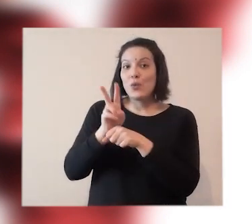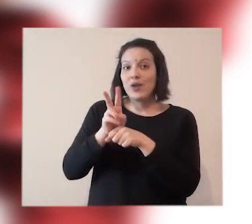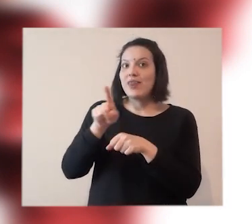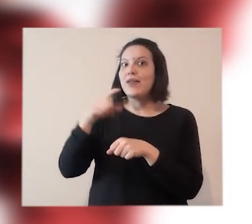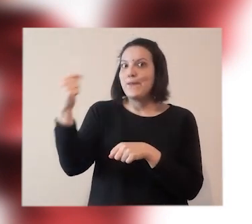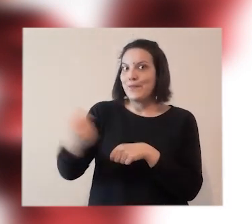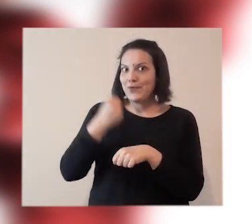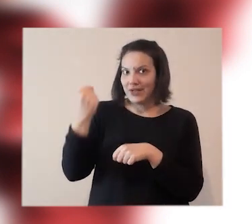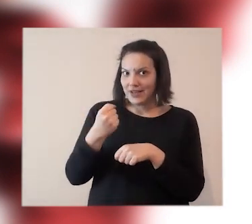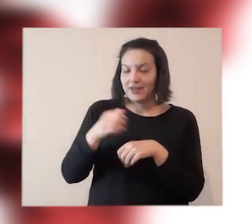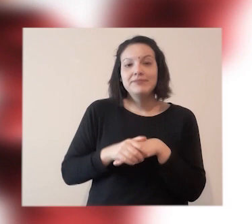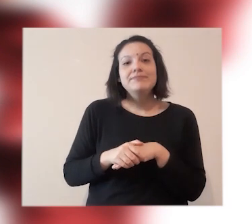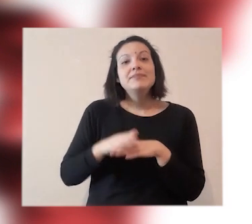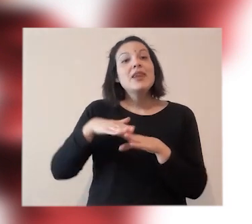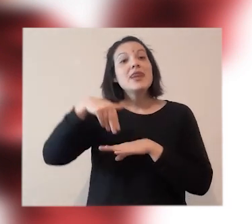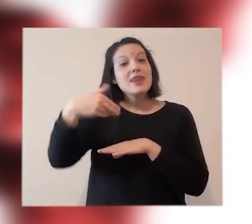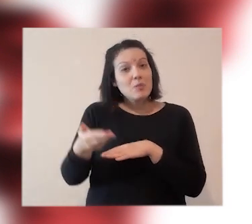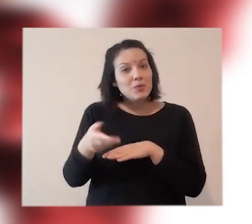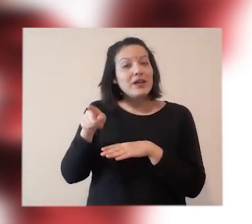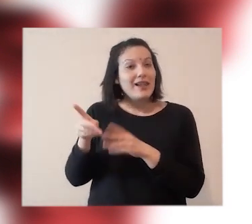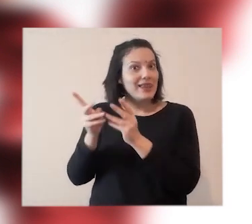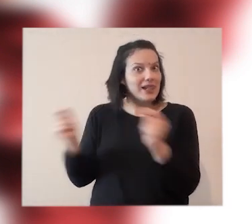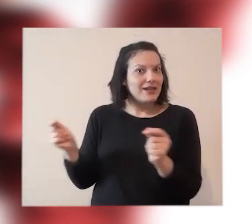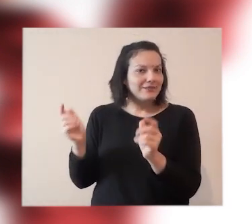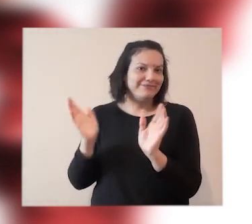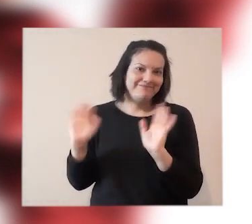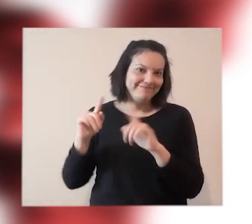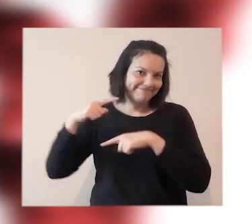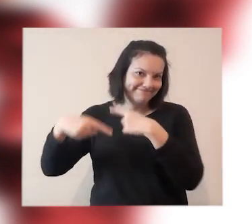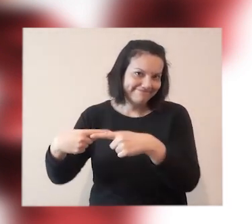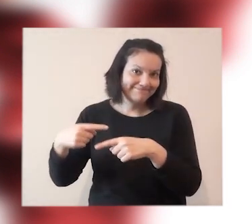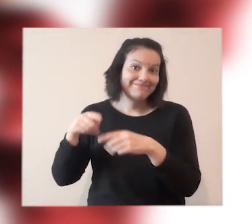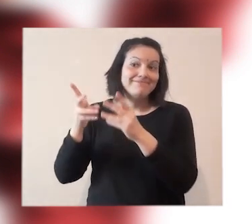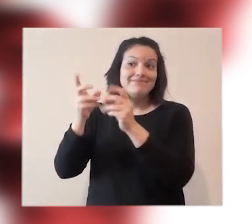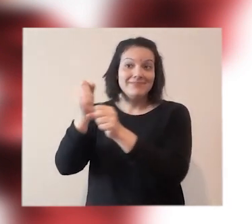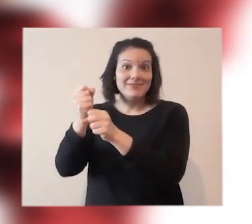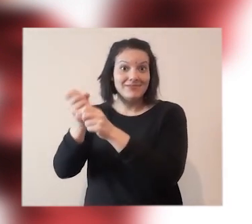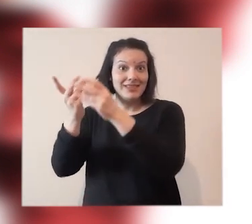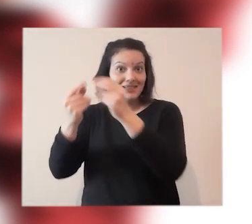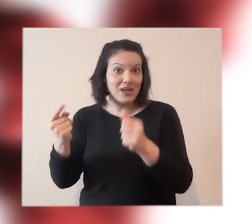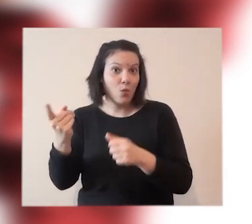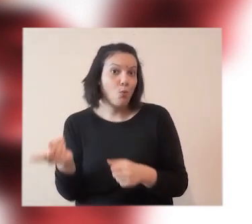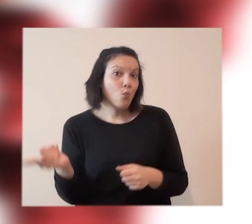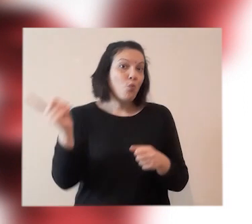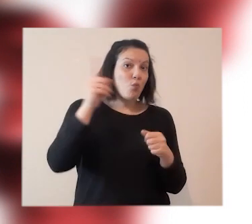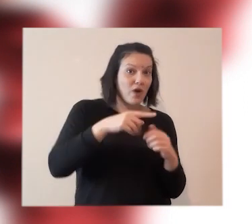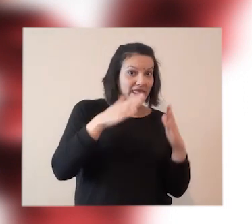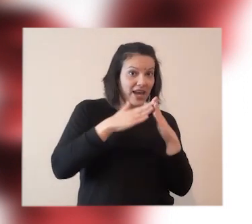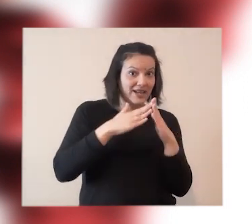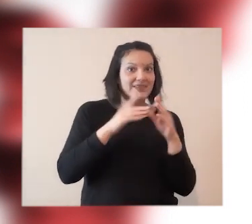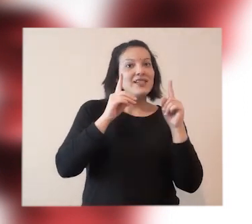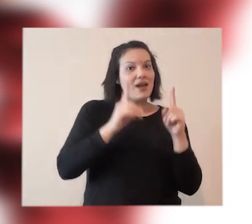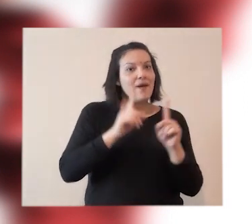muy importante. Y después, no termina todo ahí, porque en el regreso a nuestras casas también vamos a tener que tener